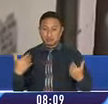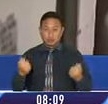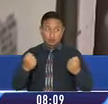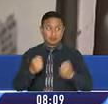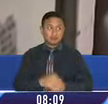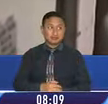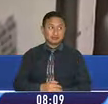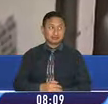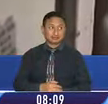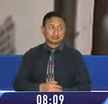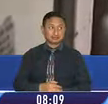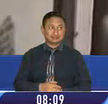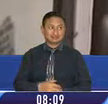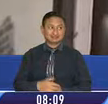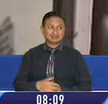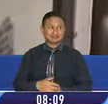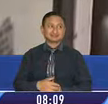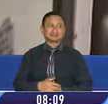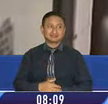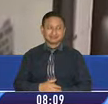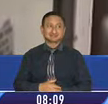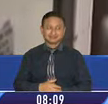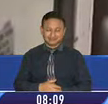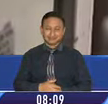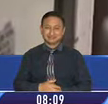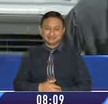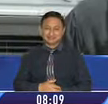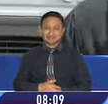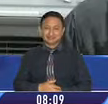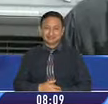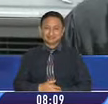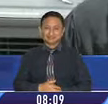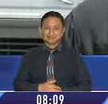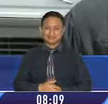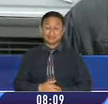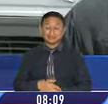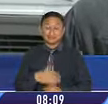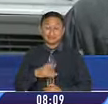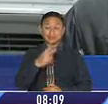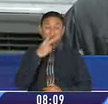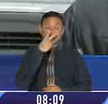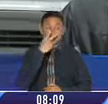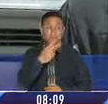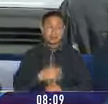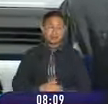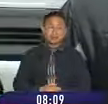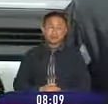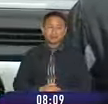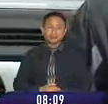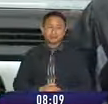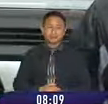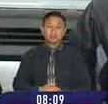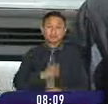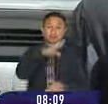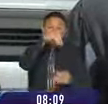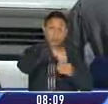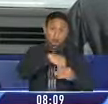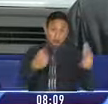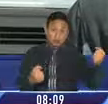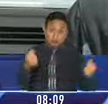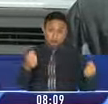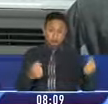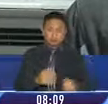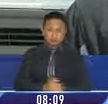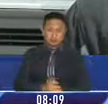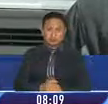mientras llega un auto para recogerlos y sin más se van del lugar. No se puede observar 3 personas al interior del camión,